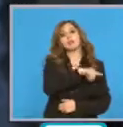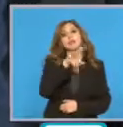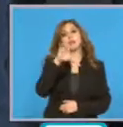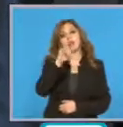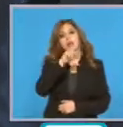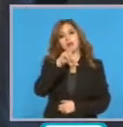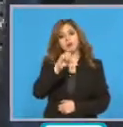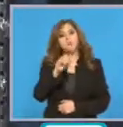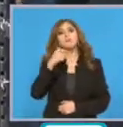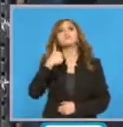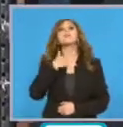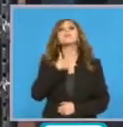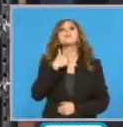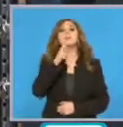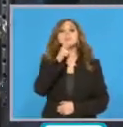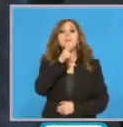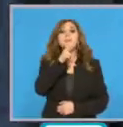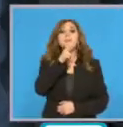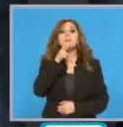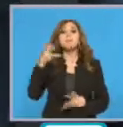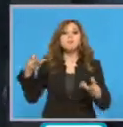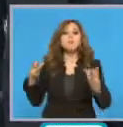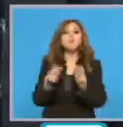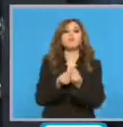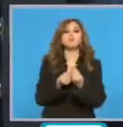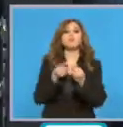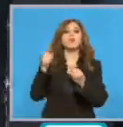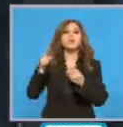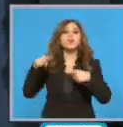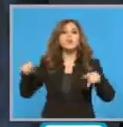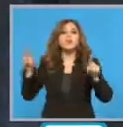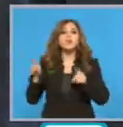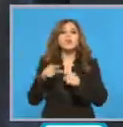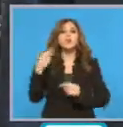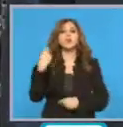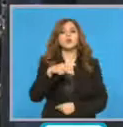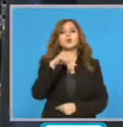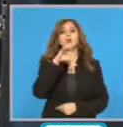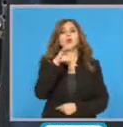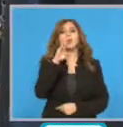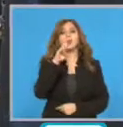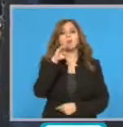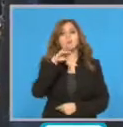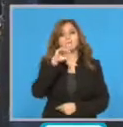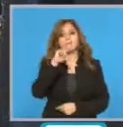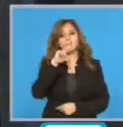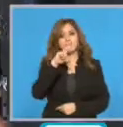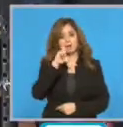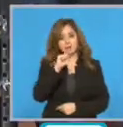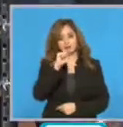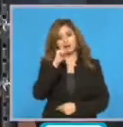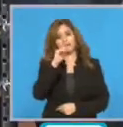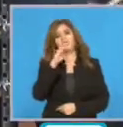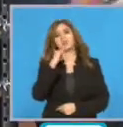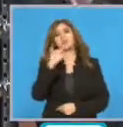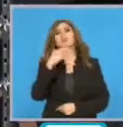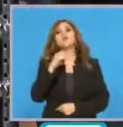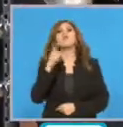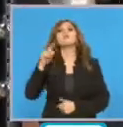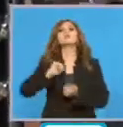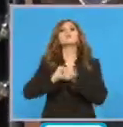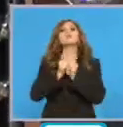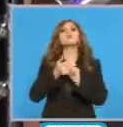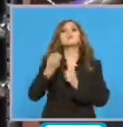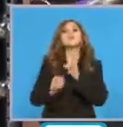hacen, inician con una orquesta que se llamaba Comparsa Vigo. Y de ahí se empezaron a dar las